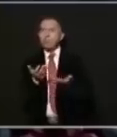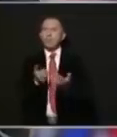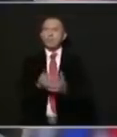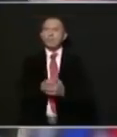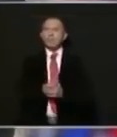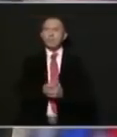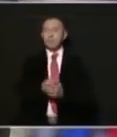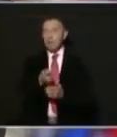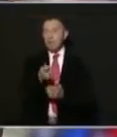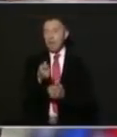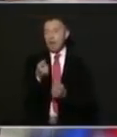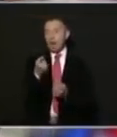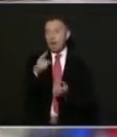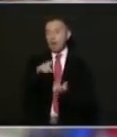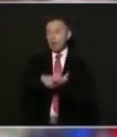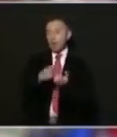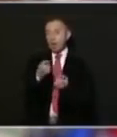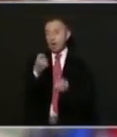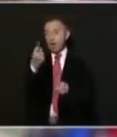algunos buscando